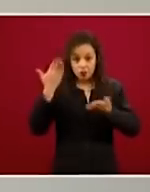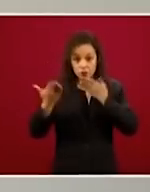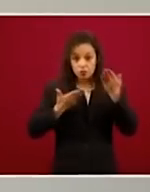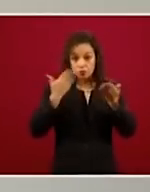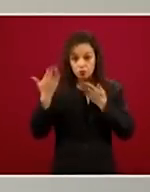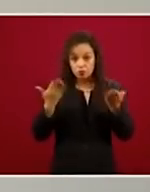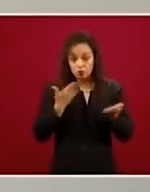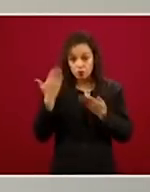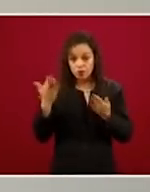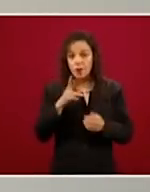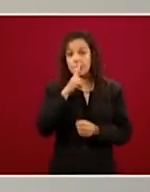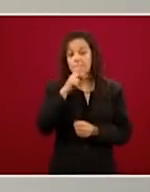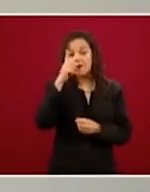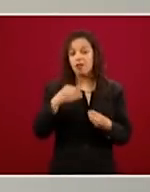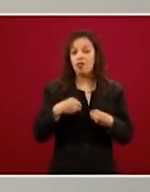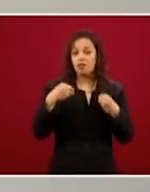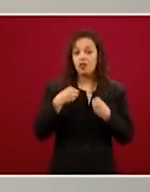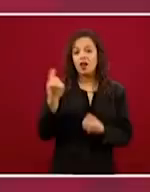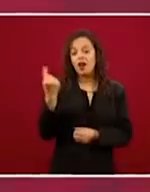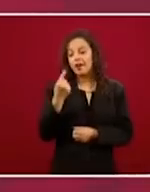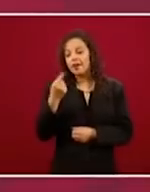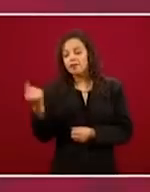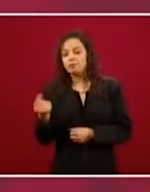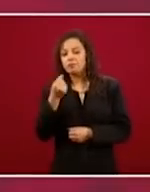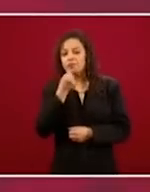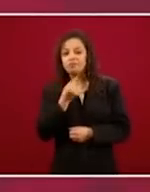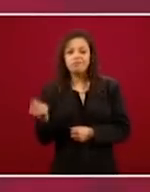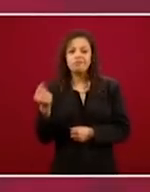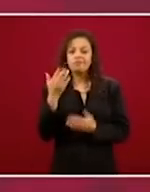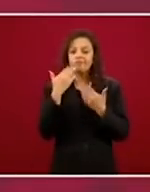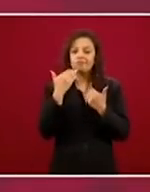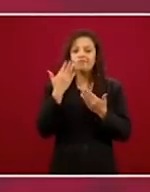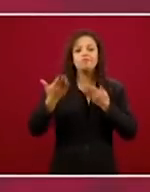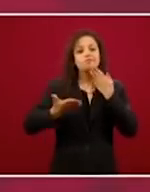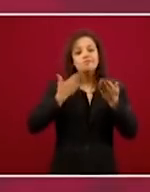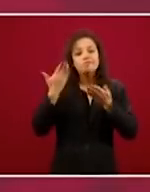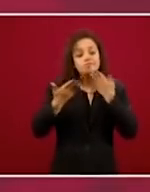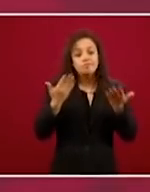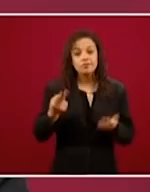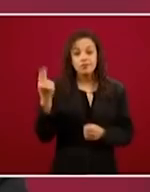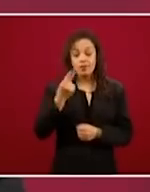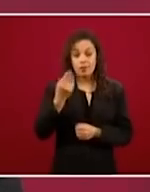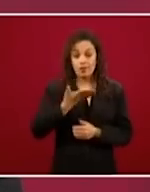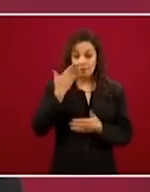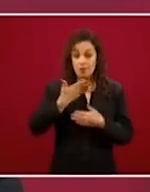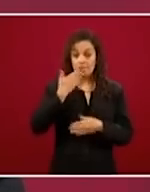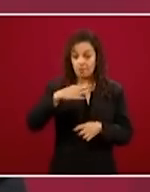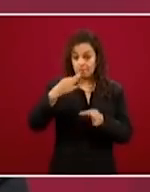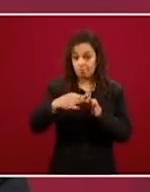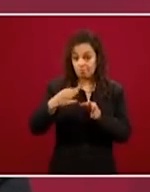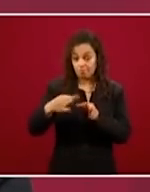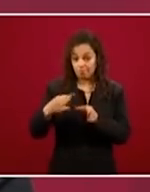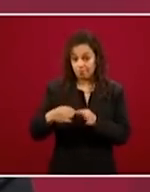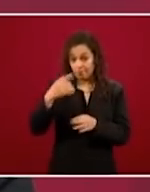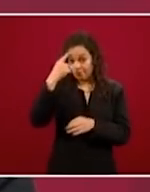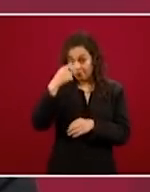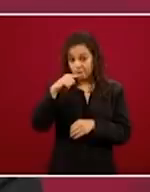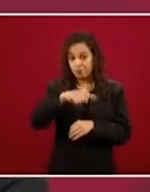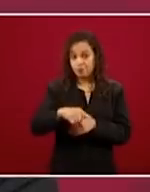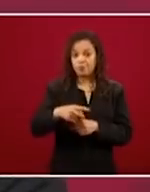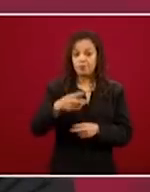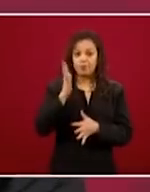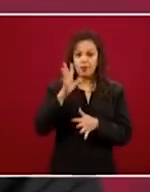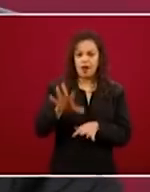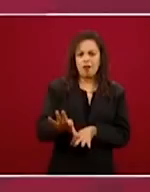a veces te estudian y terminan una carrera y no encuentran trabajo y